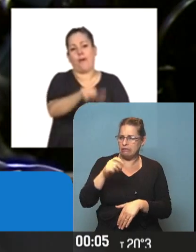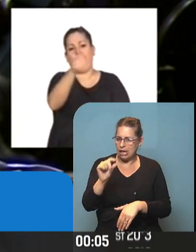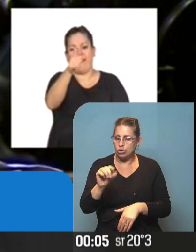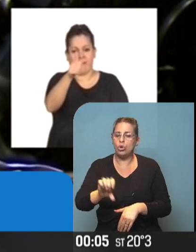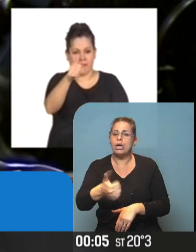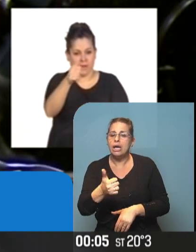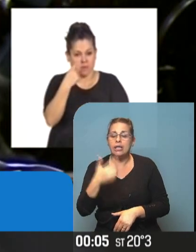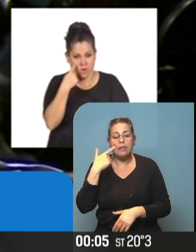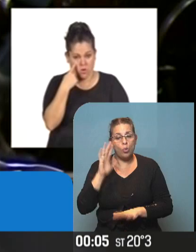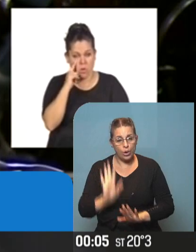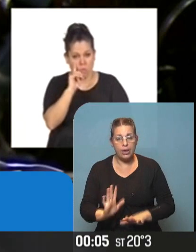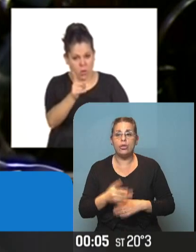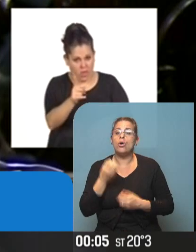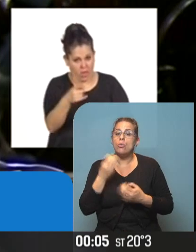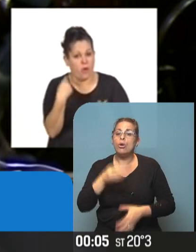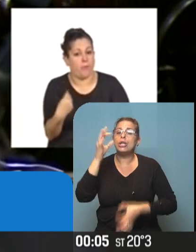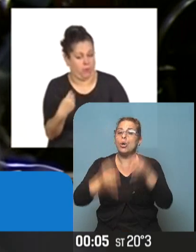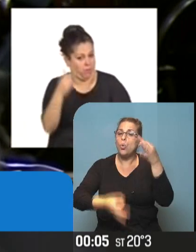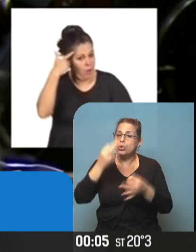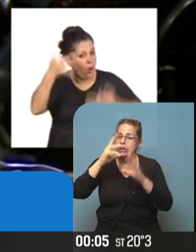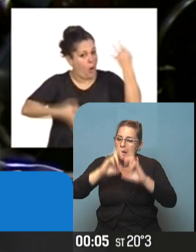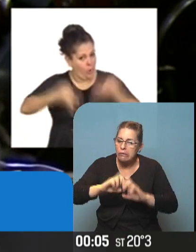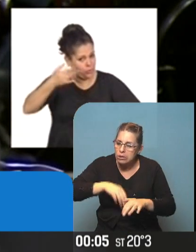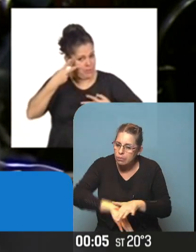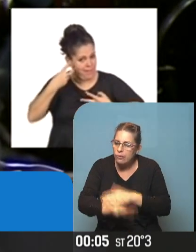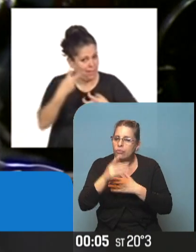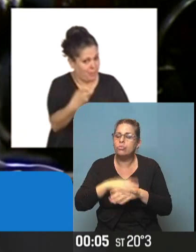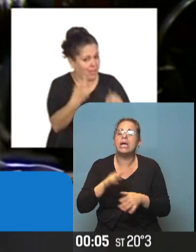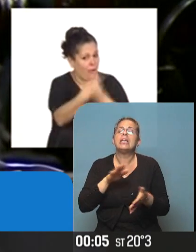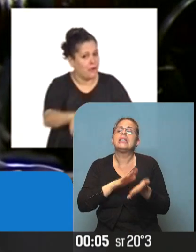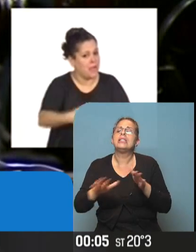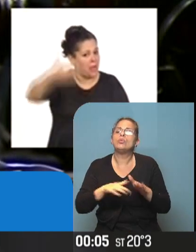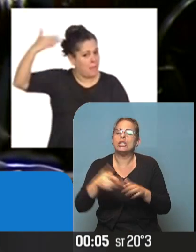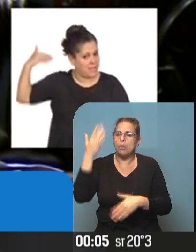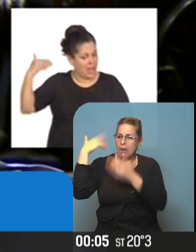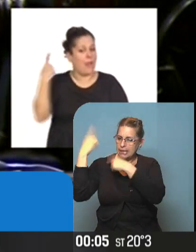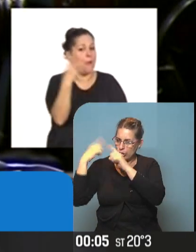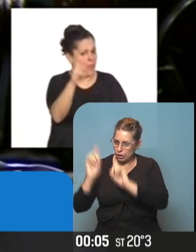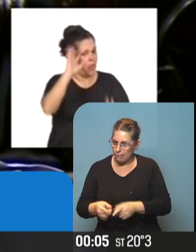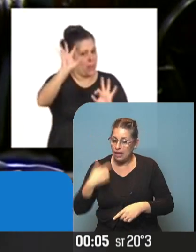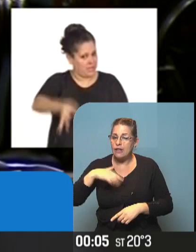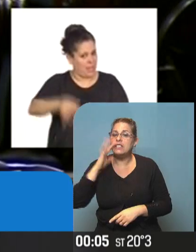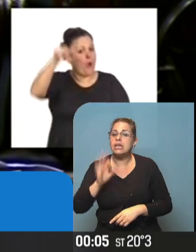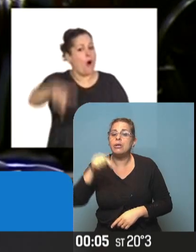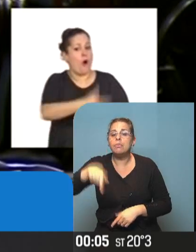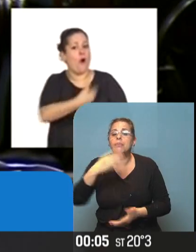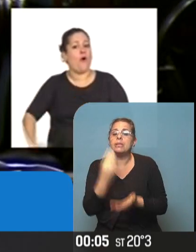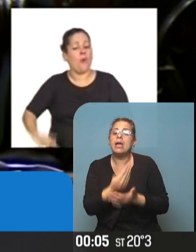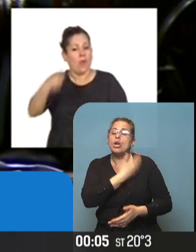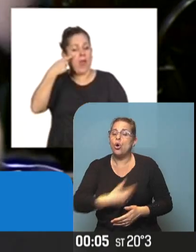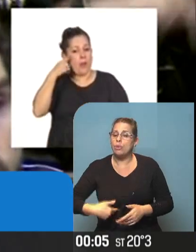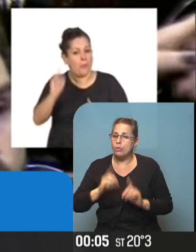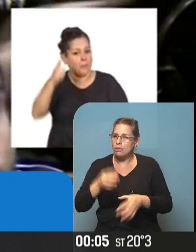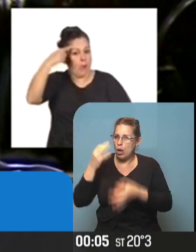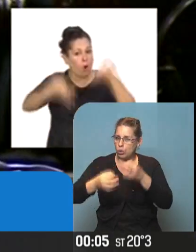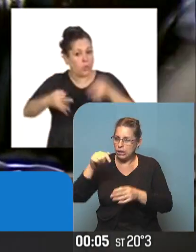Hay que tener cuidado, porque la justicia investiga siempre hechos del pasado y tienen que saber los que están hoy en el gobierno que esta misma